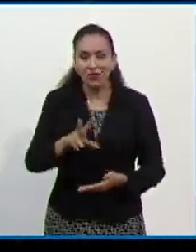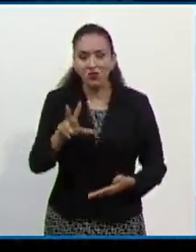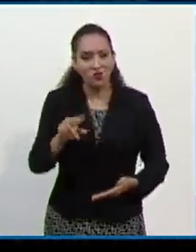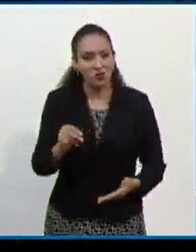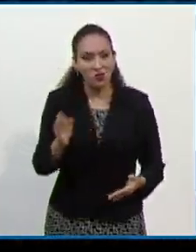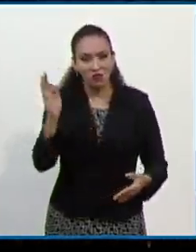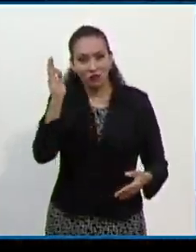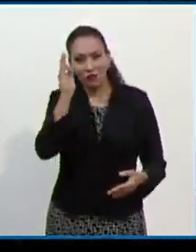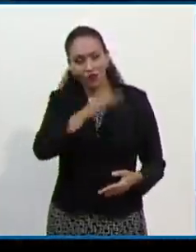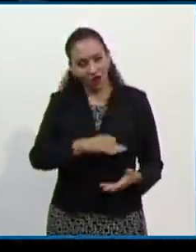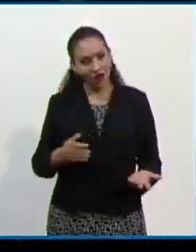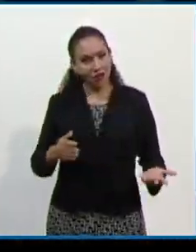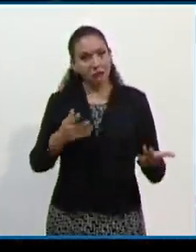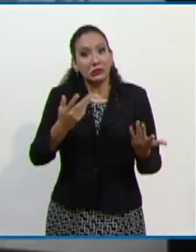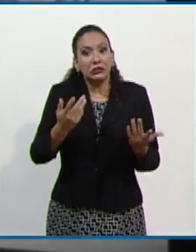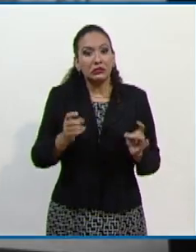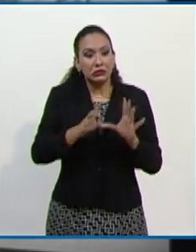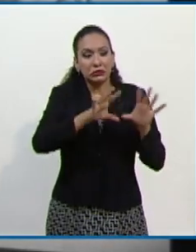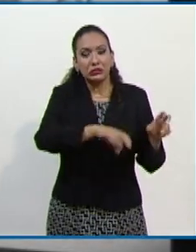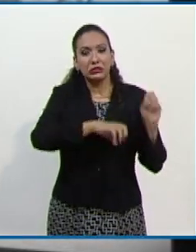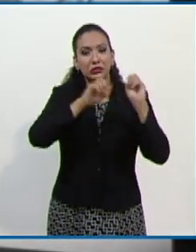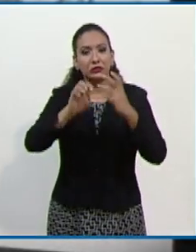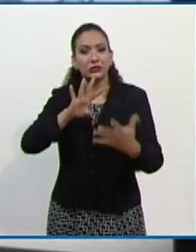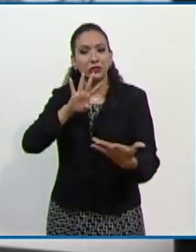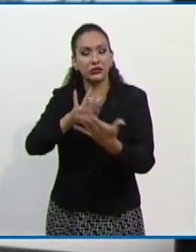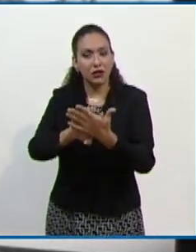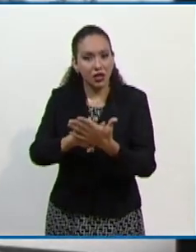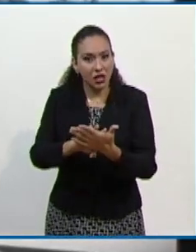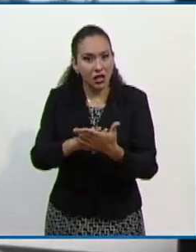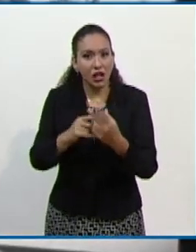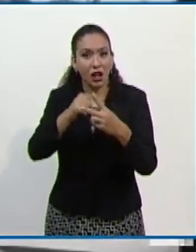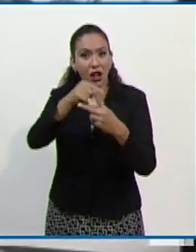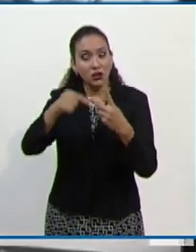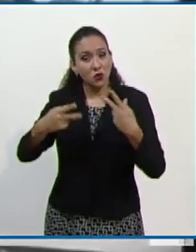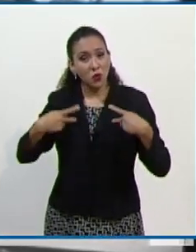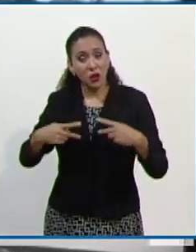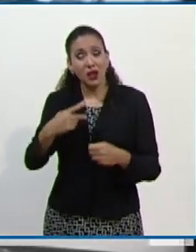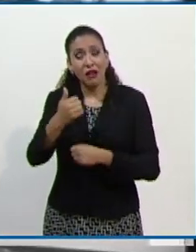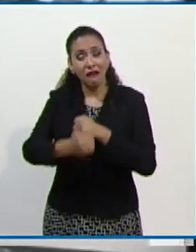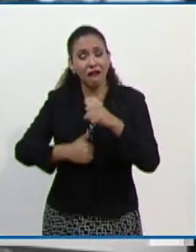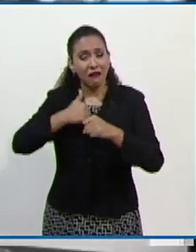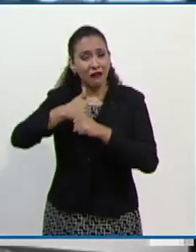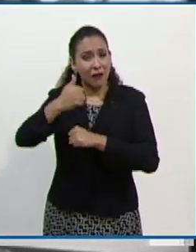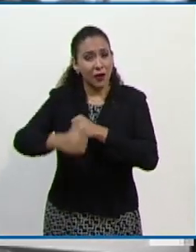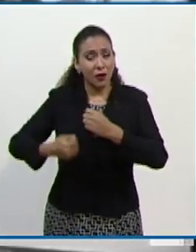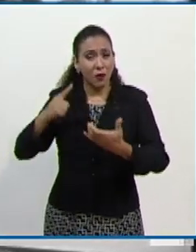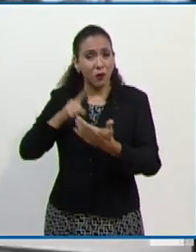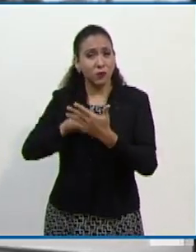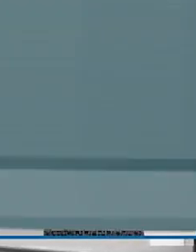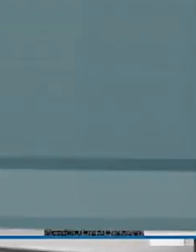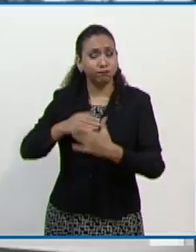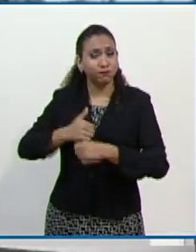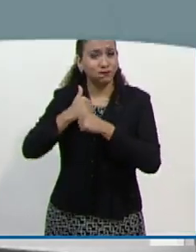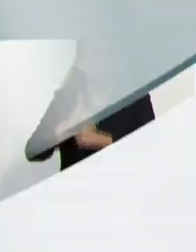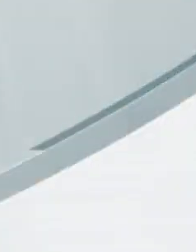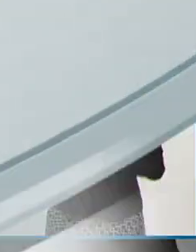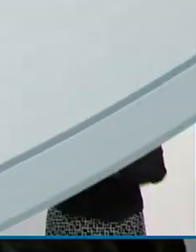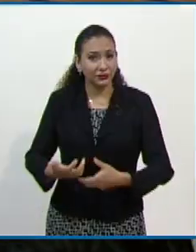papel relevante que desempeñó el personal de la institución para demostrar la inocencia de los inculpados.